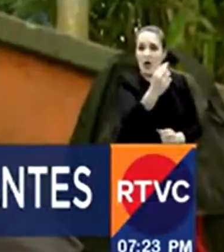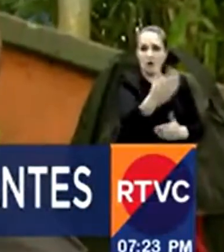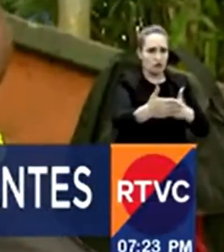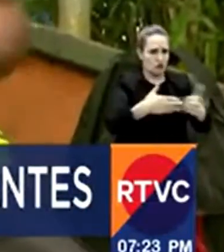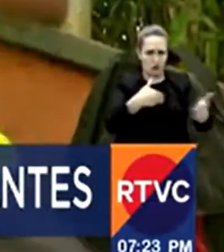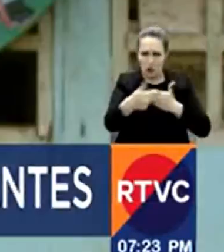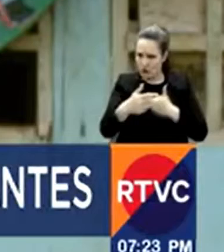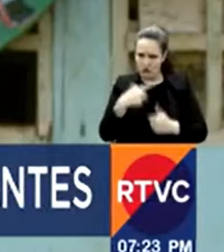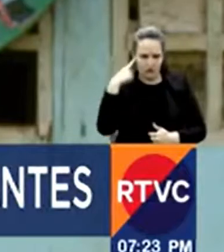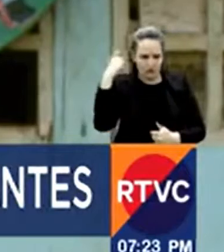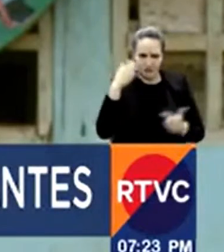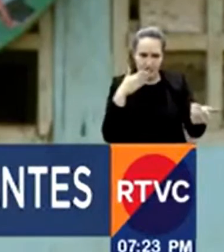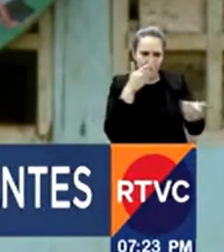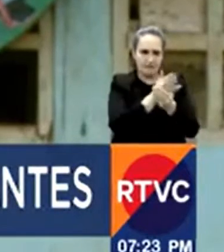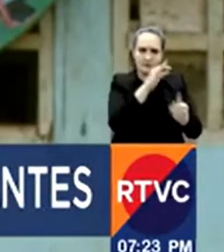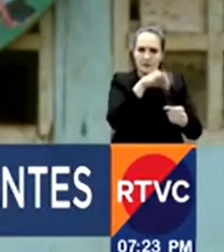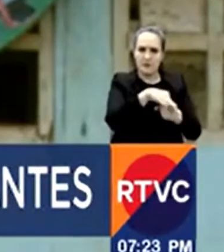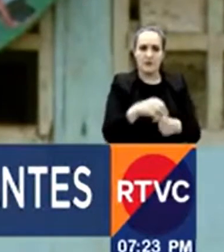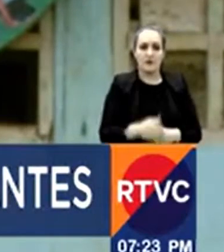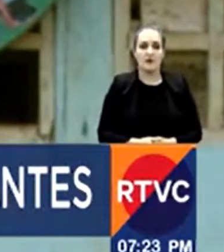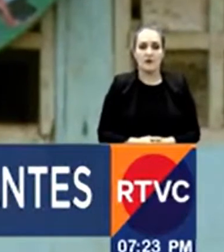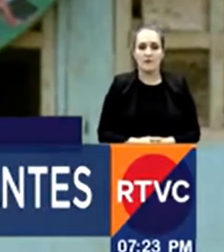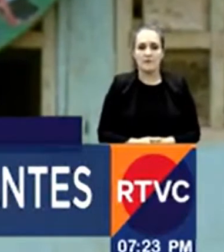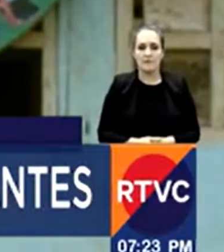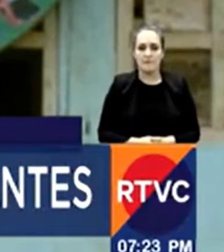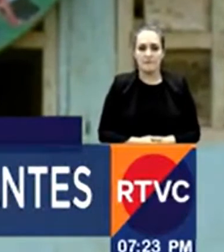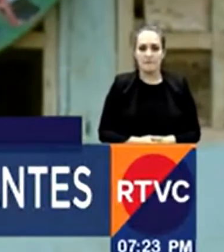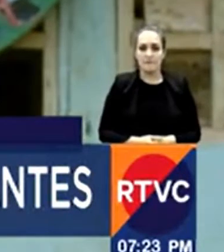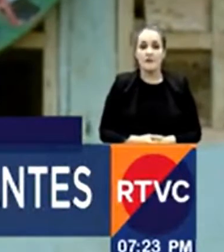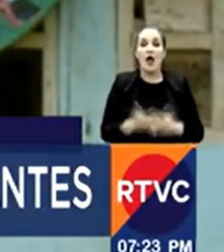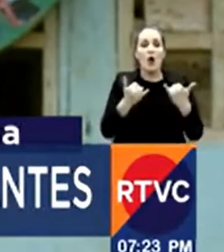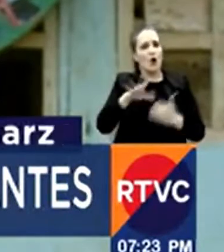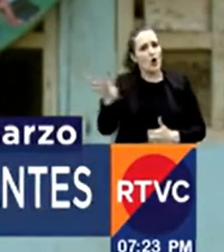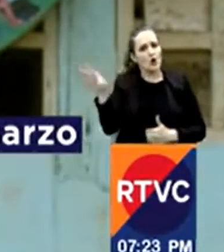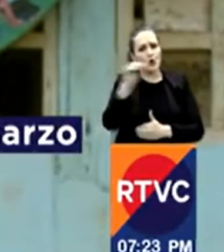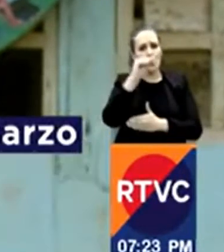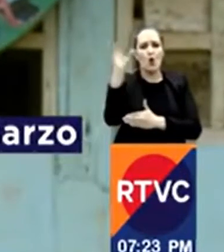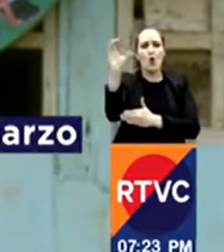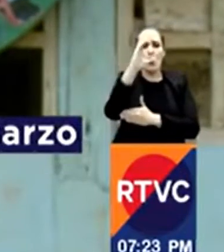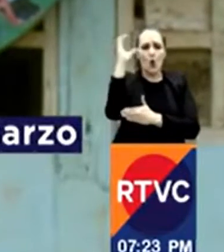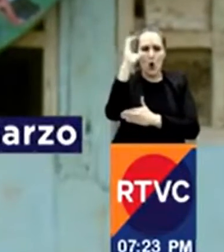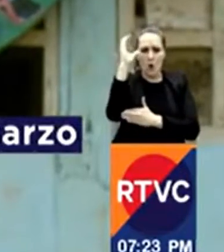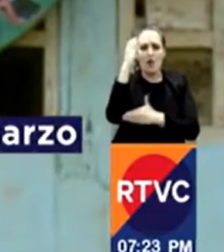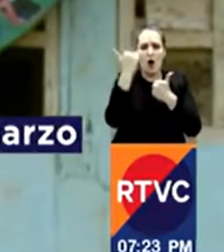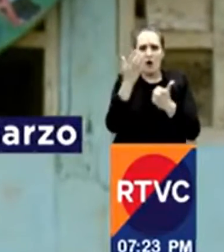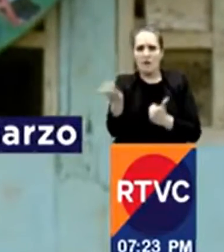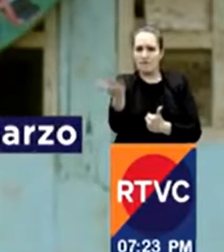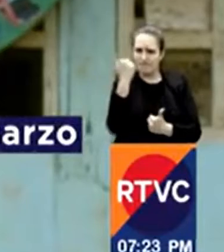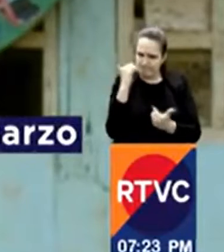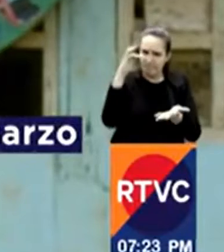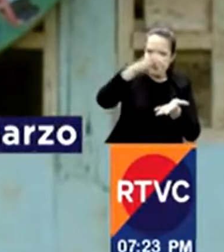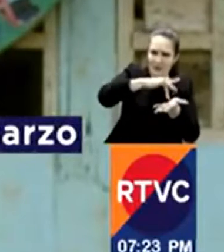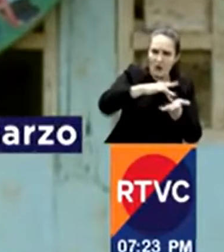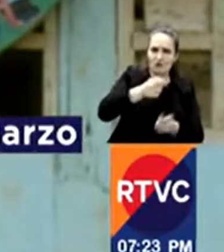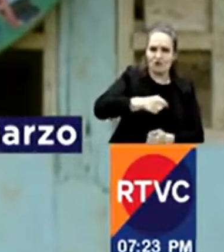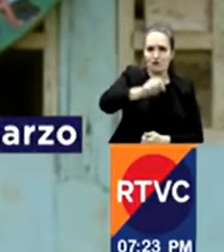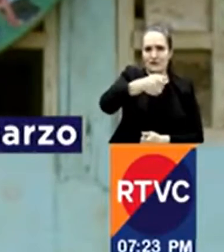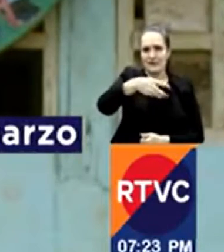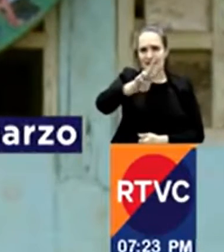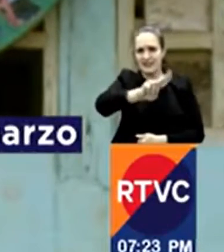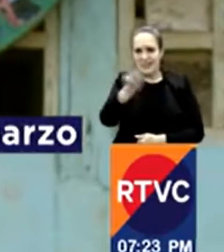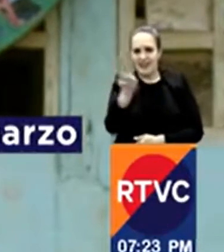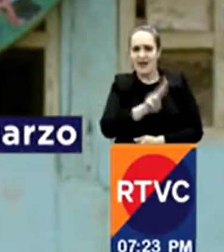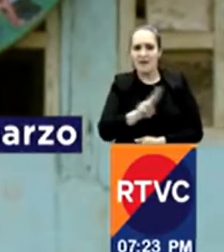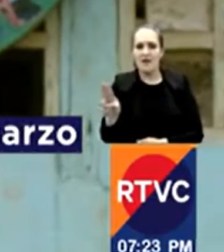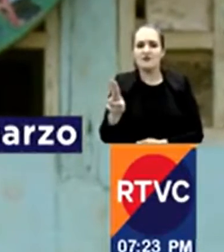un inconveniente. Ani petina to Colombia pues ni na poterica pescasa ni petina 13 de marzo ni